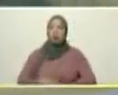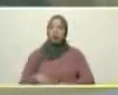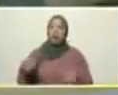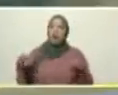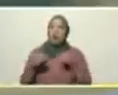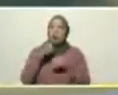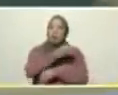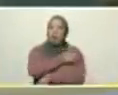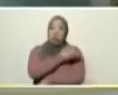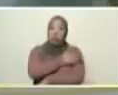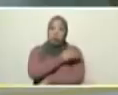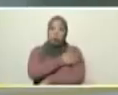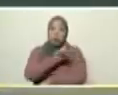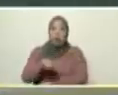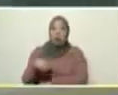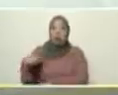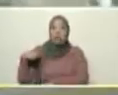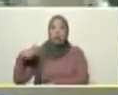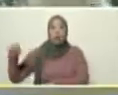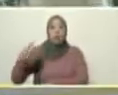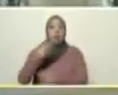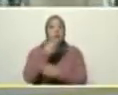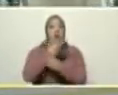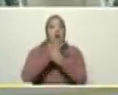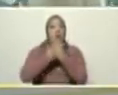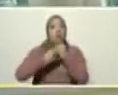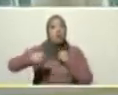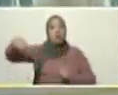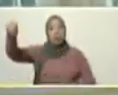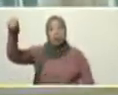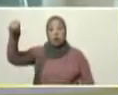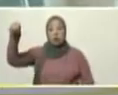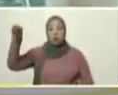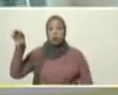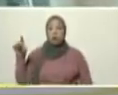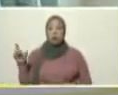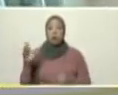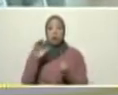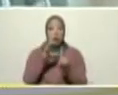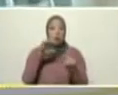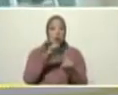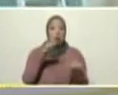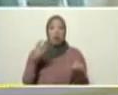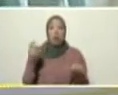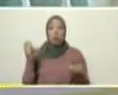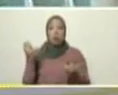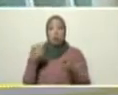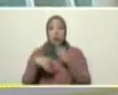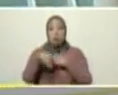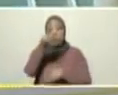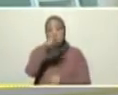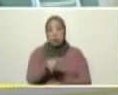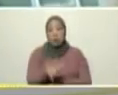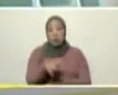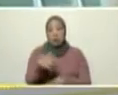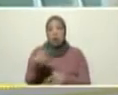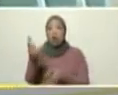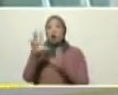después huyeron del país, destruyeron, acosaron la embajada de Cuba, la asaltaron.